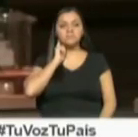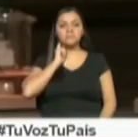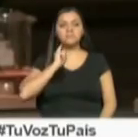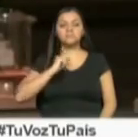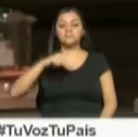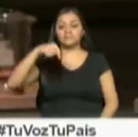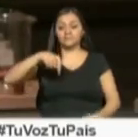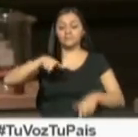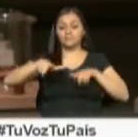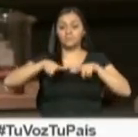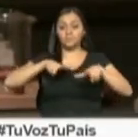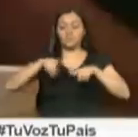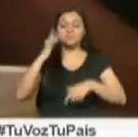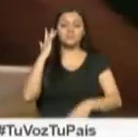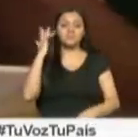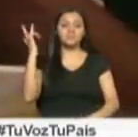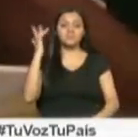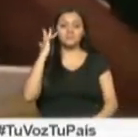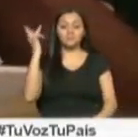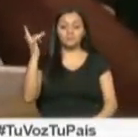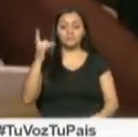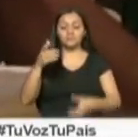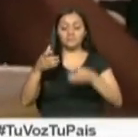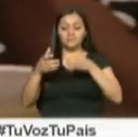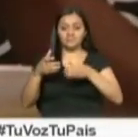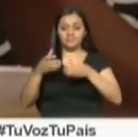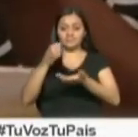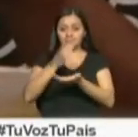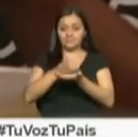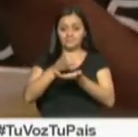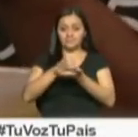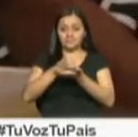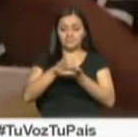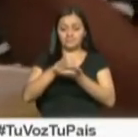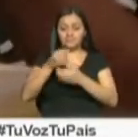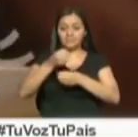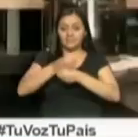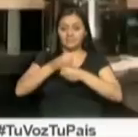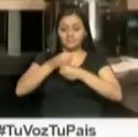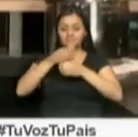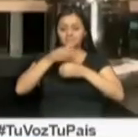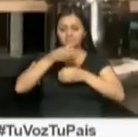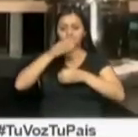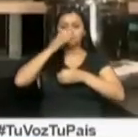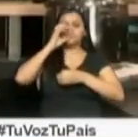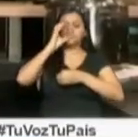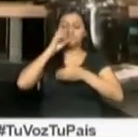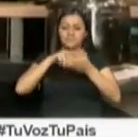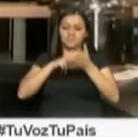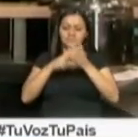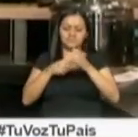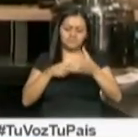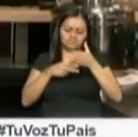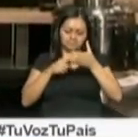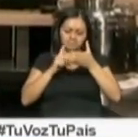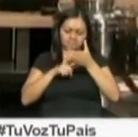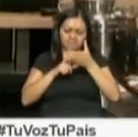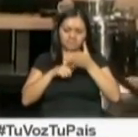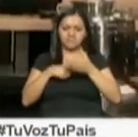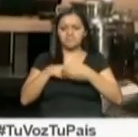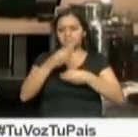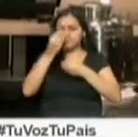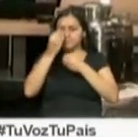En este lugar de California, cada taza de café viene con una lección de vida. Todos los trabajadores de la